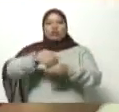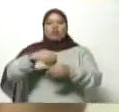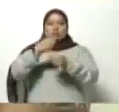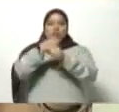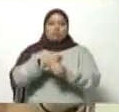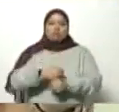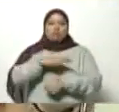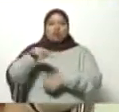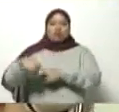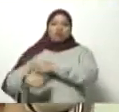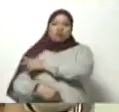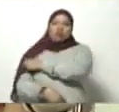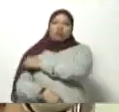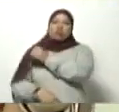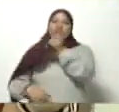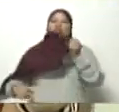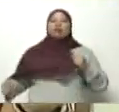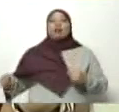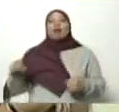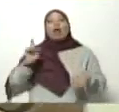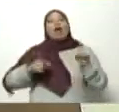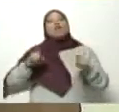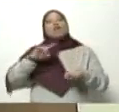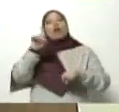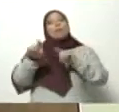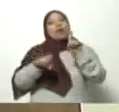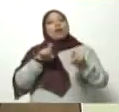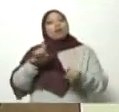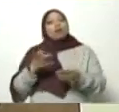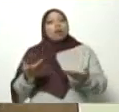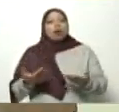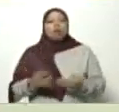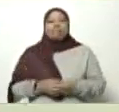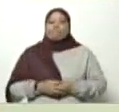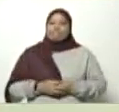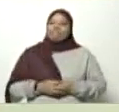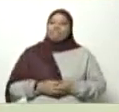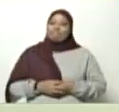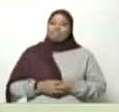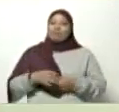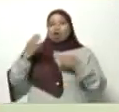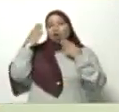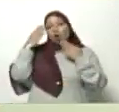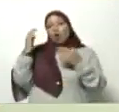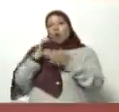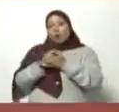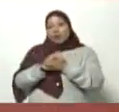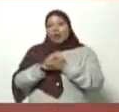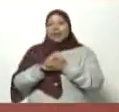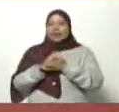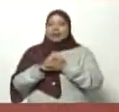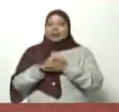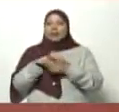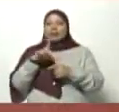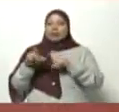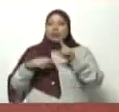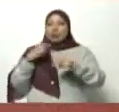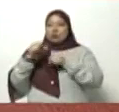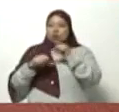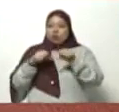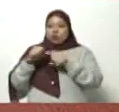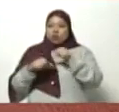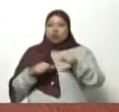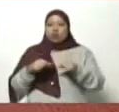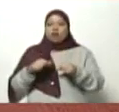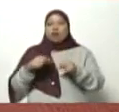Bueno, si hay alguna pregunta, por favor. Hola, muy buenas tardes para todas y todos. Iniciamos el ciclo de preguntas con